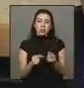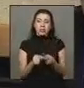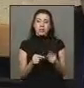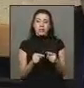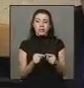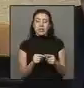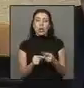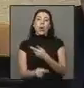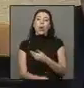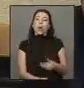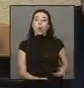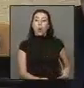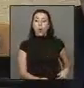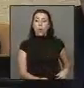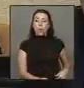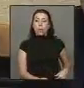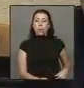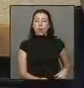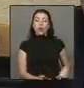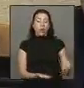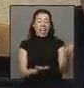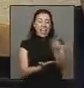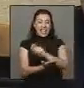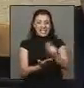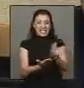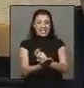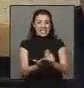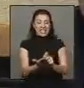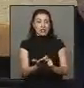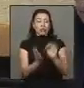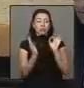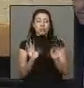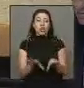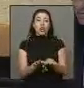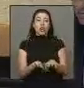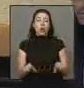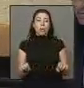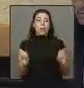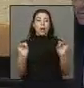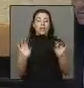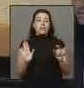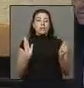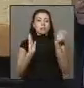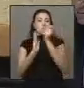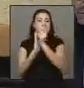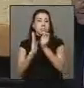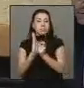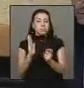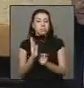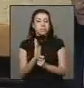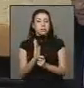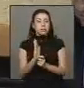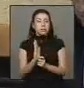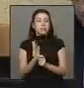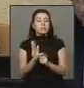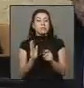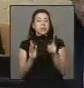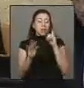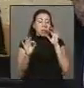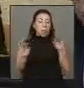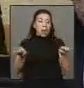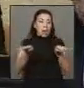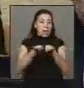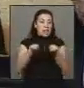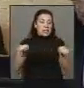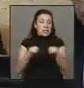veces, el gobierno pone por escrito su compromiso a establecer un cronograma de homologación